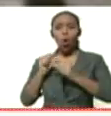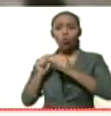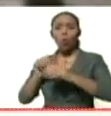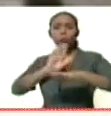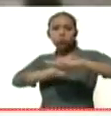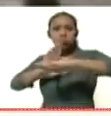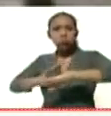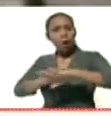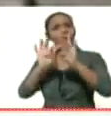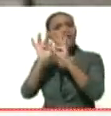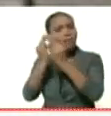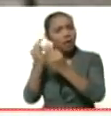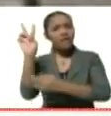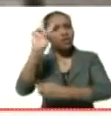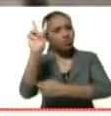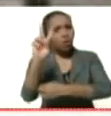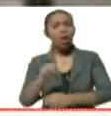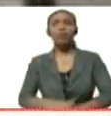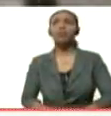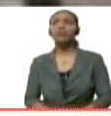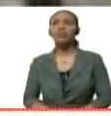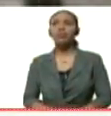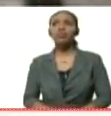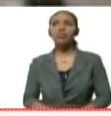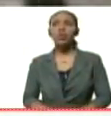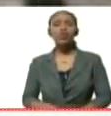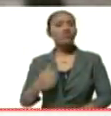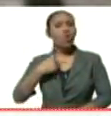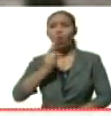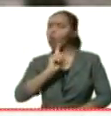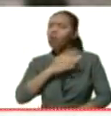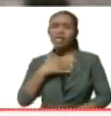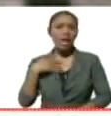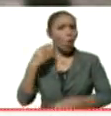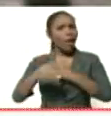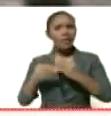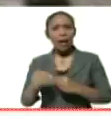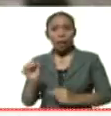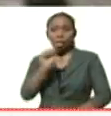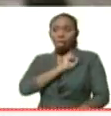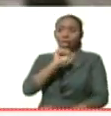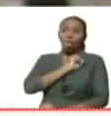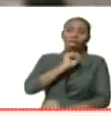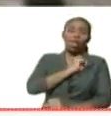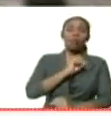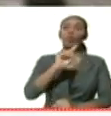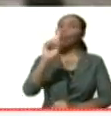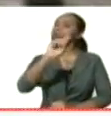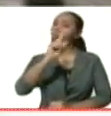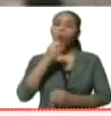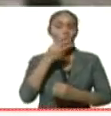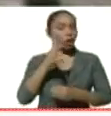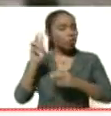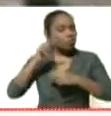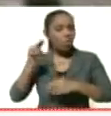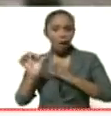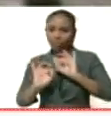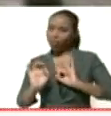a la familia venezolana. Yo no quiero crear pánico, el pánico no es bueno nunca para